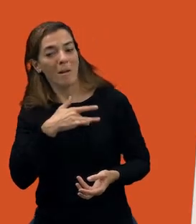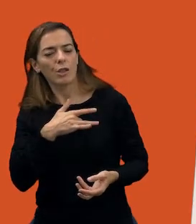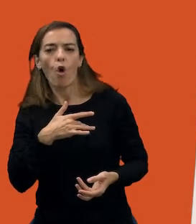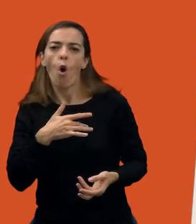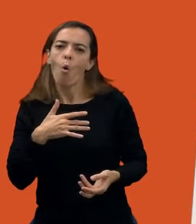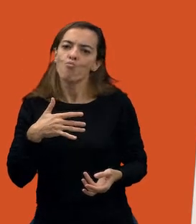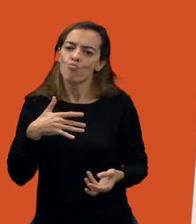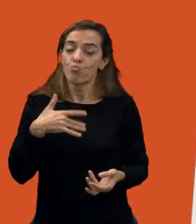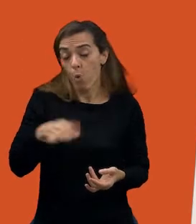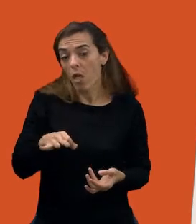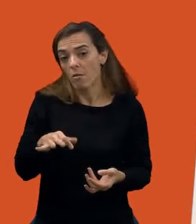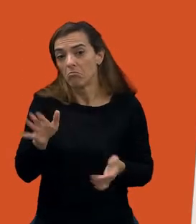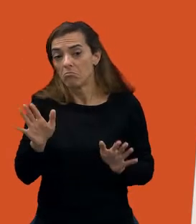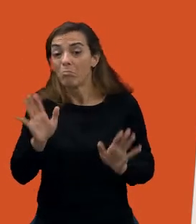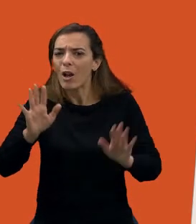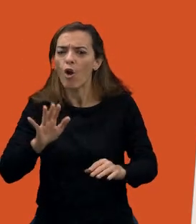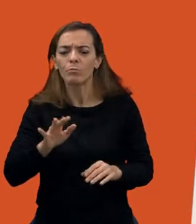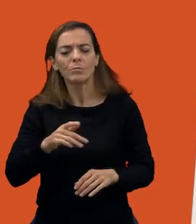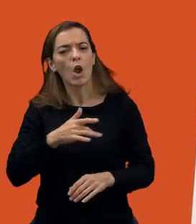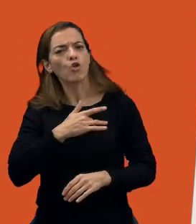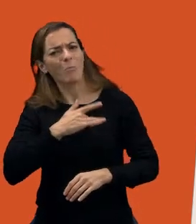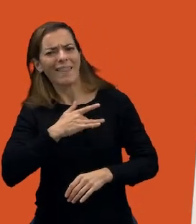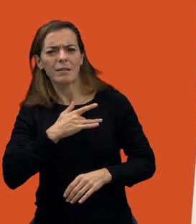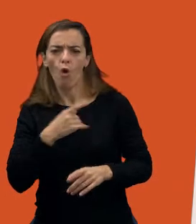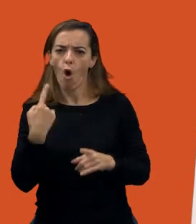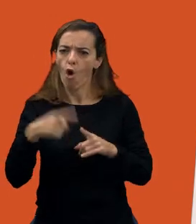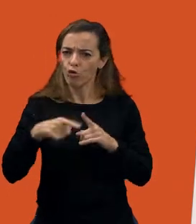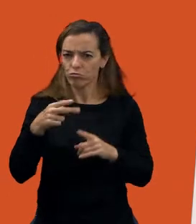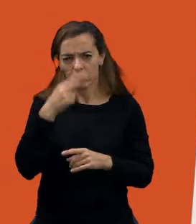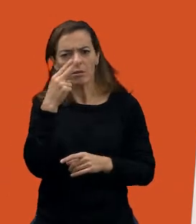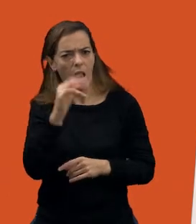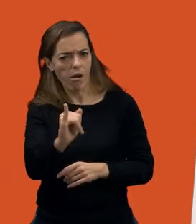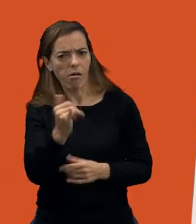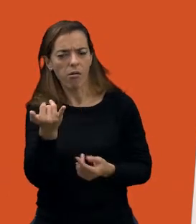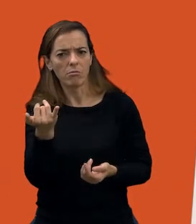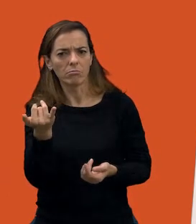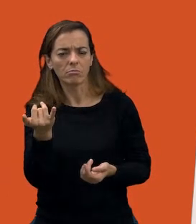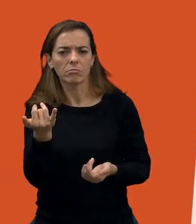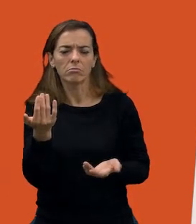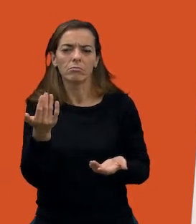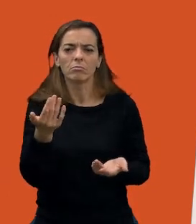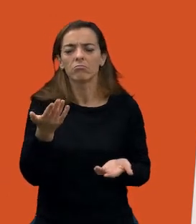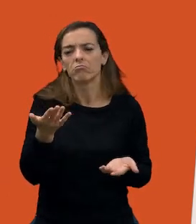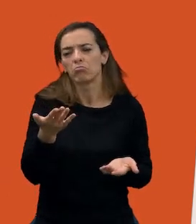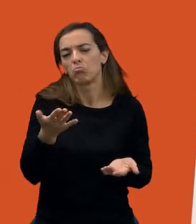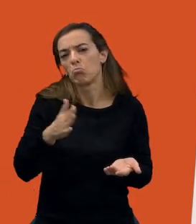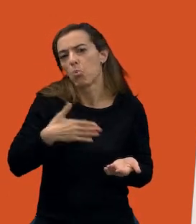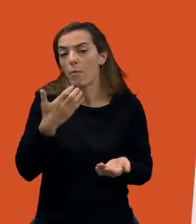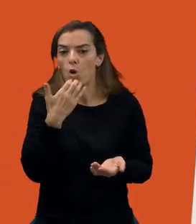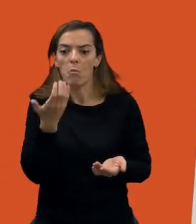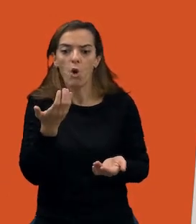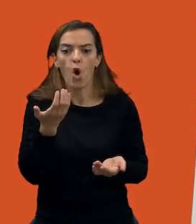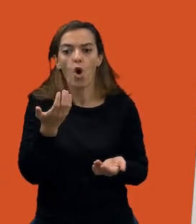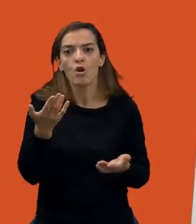romántico, pero es que yo creo, volviendo a lo anterior, que el romanticismo tiene cosas muchas cosas interesantes. Es decir,